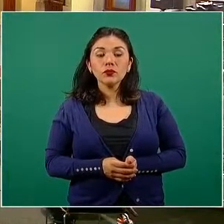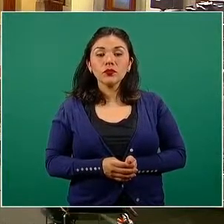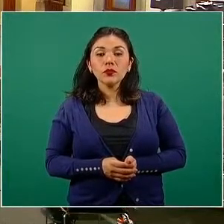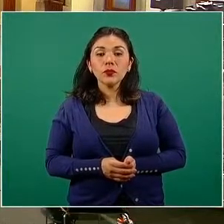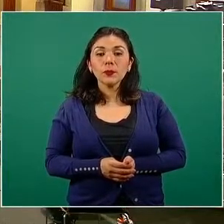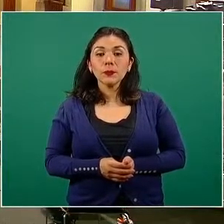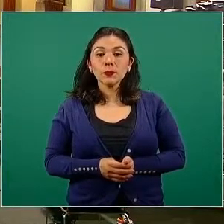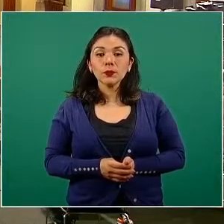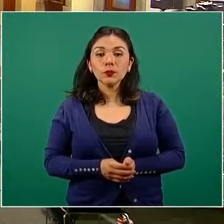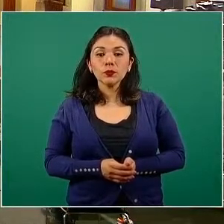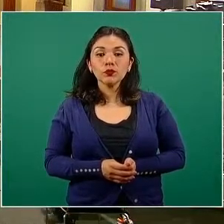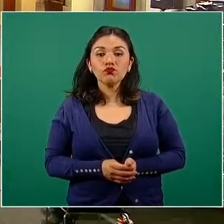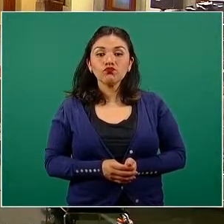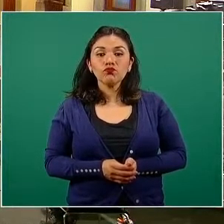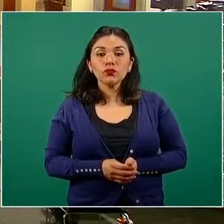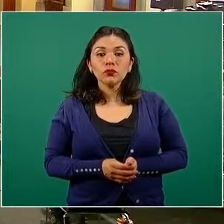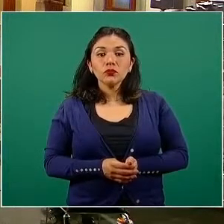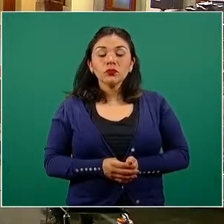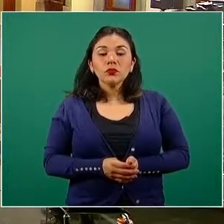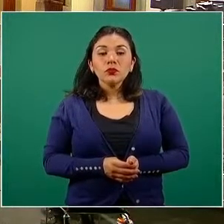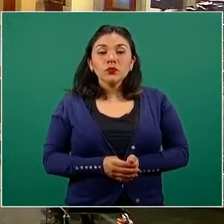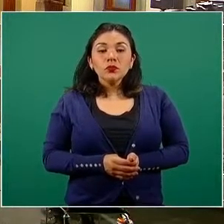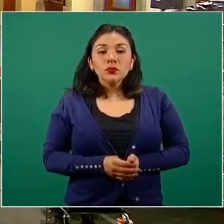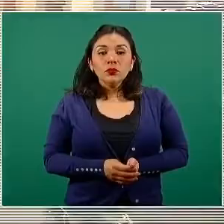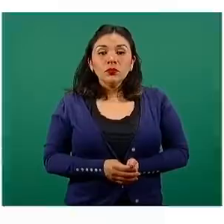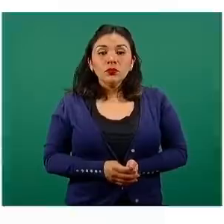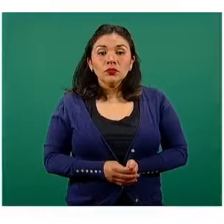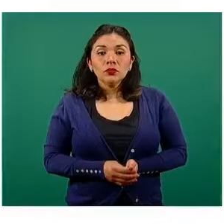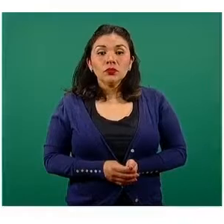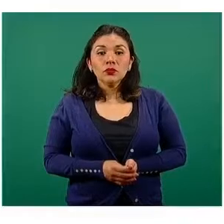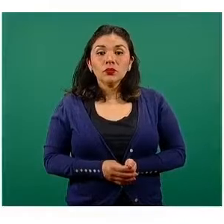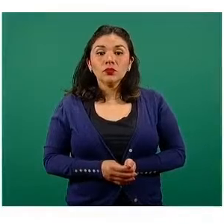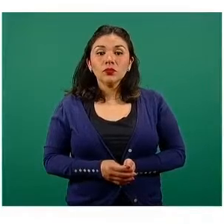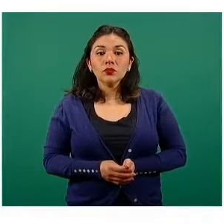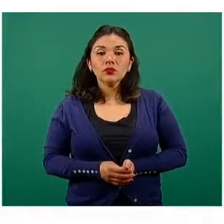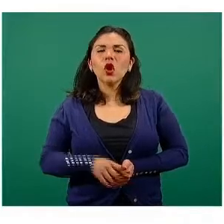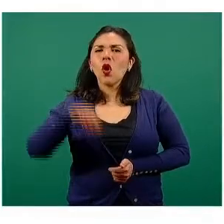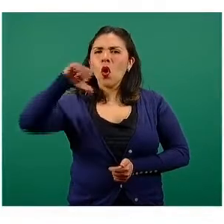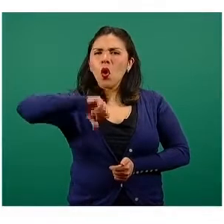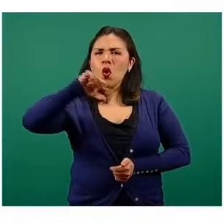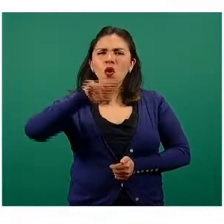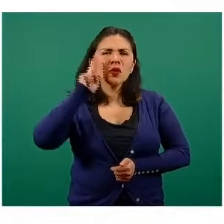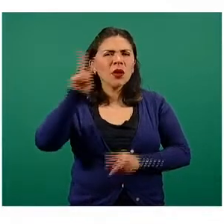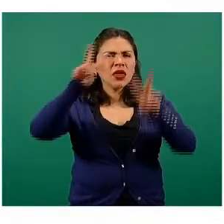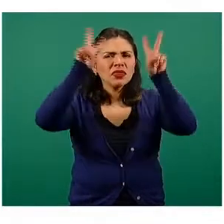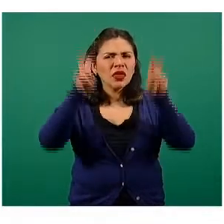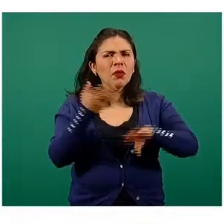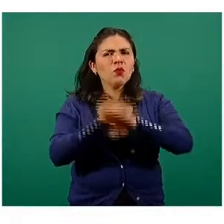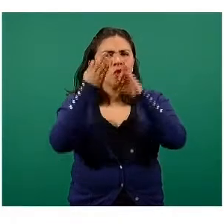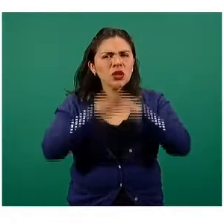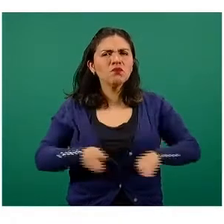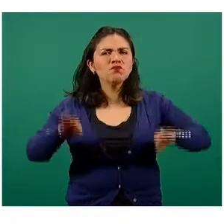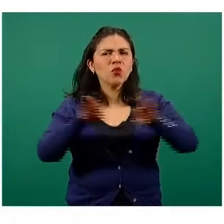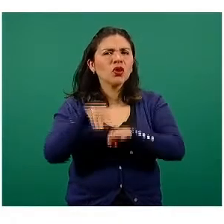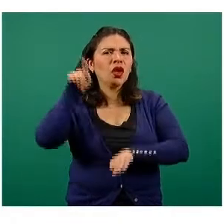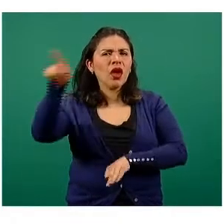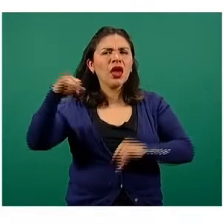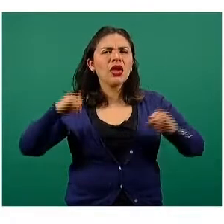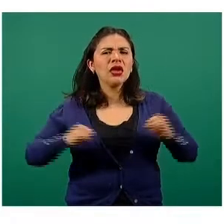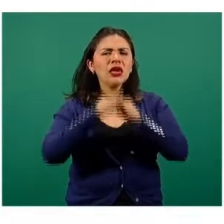Y esta es información que la tenemos hoy. Surgió un tema importante. El